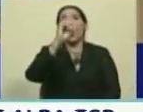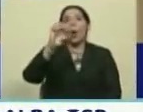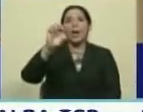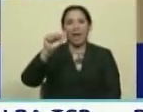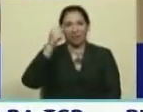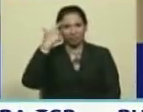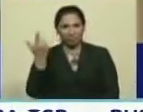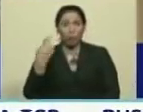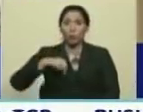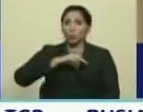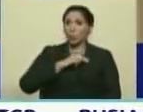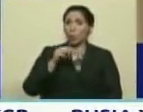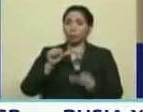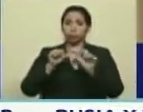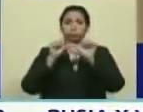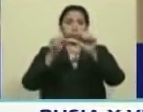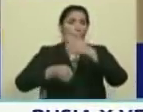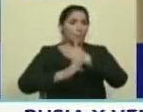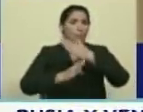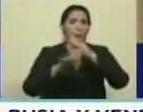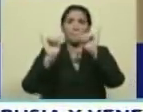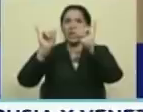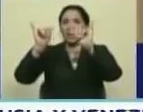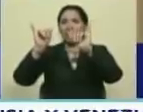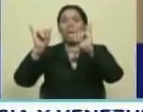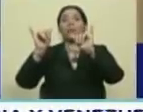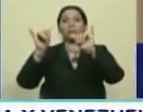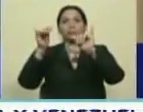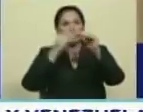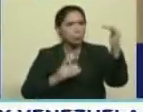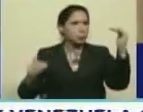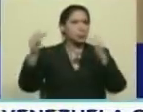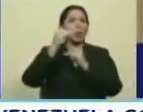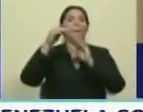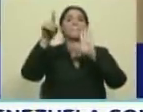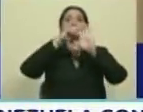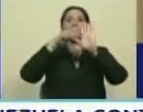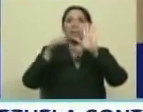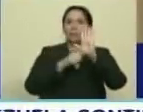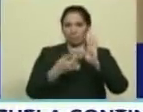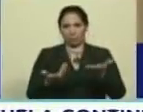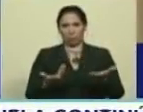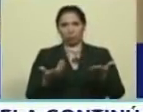Tenemos que mantener la misma posición, porque es una posición de principio.